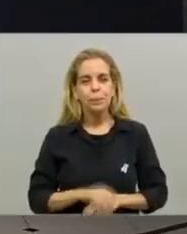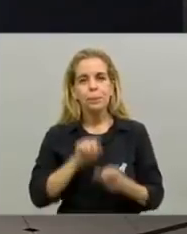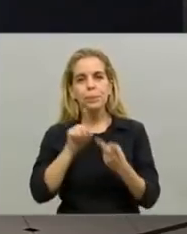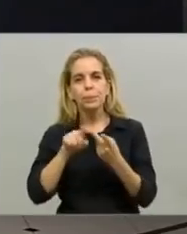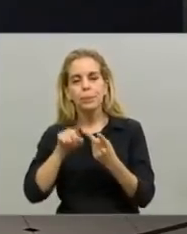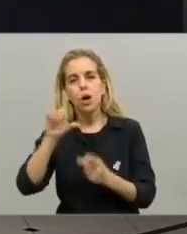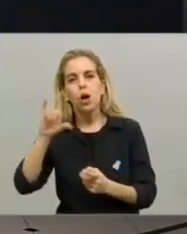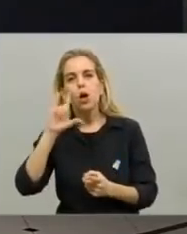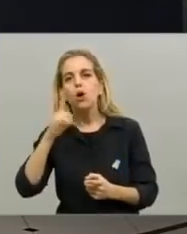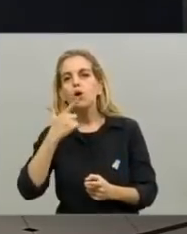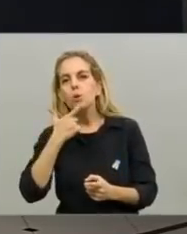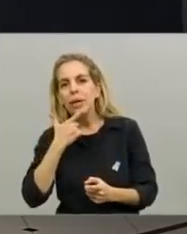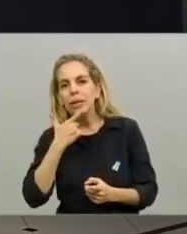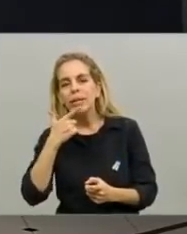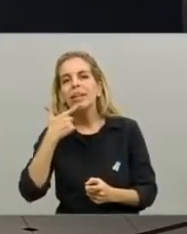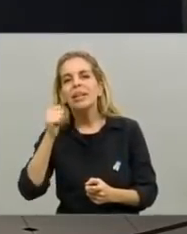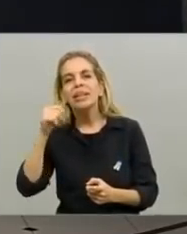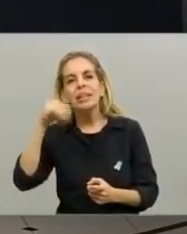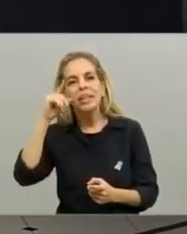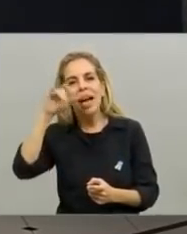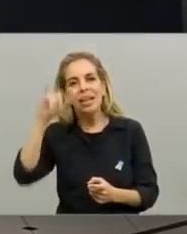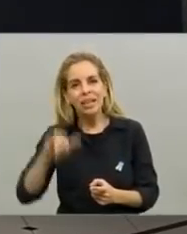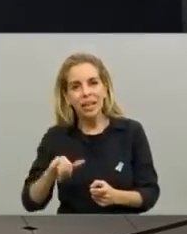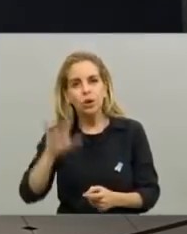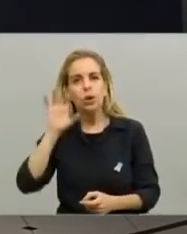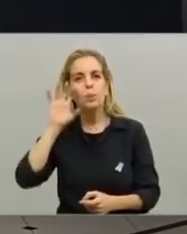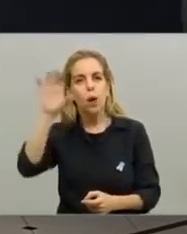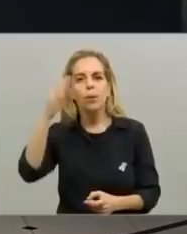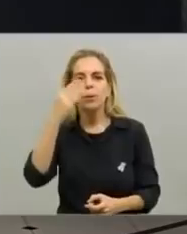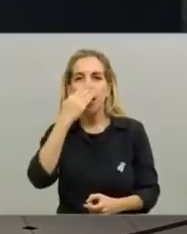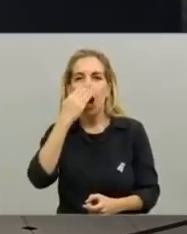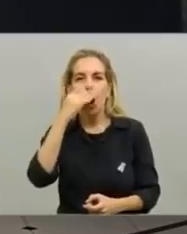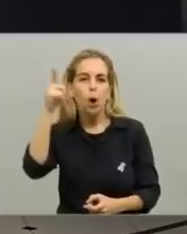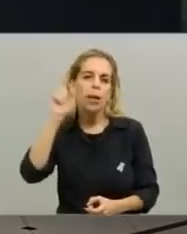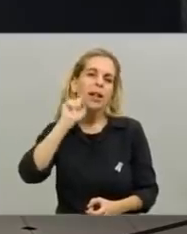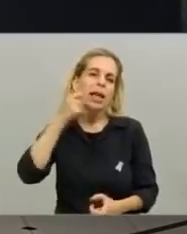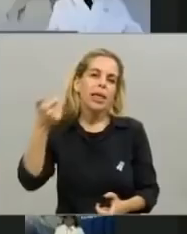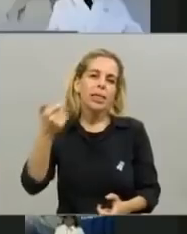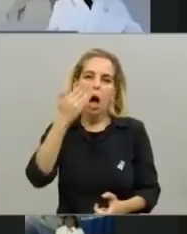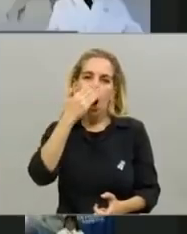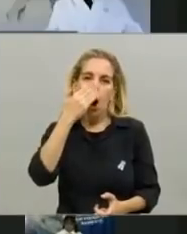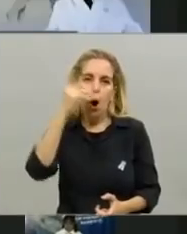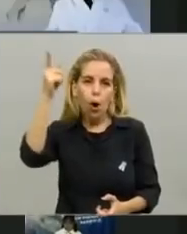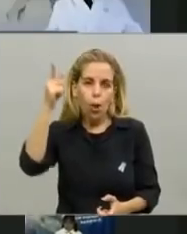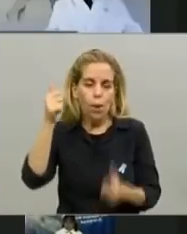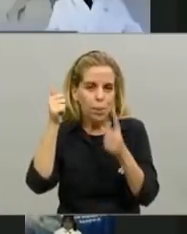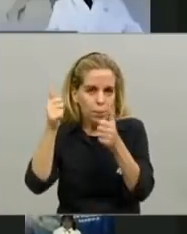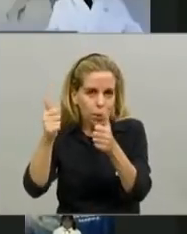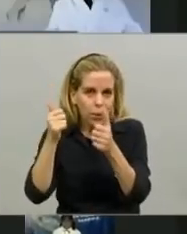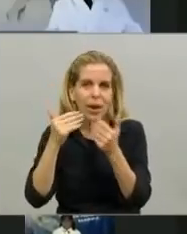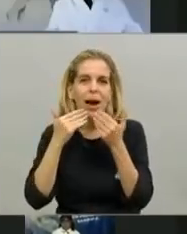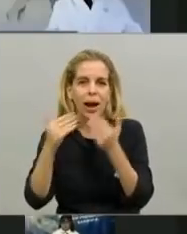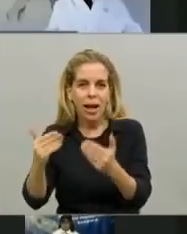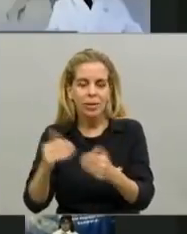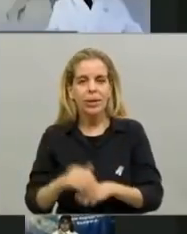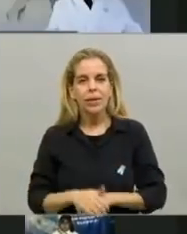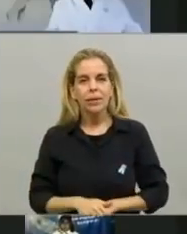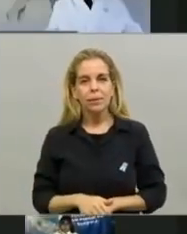Luis Miguel Sánchez Zapata de Córdoba, de la linda Córdoba. Muy bien, gracias.